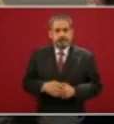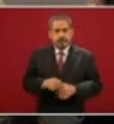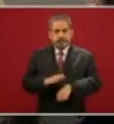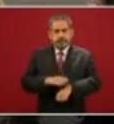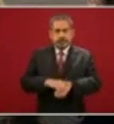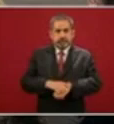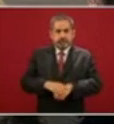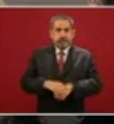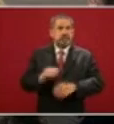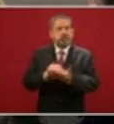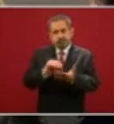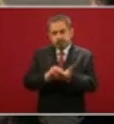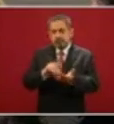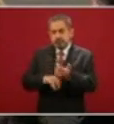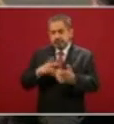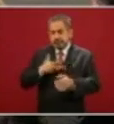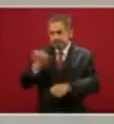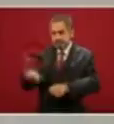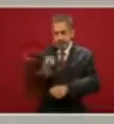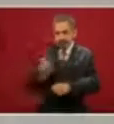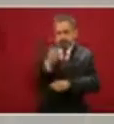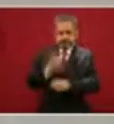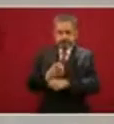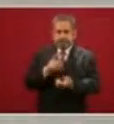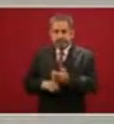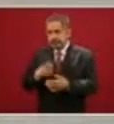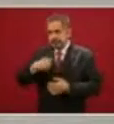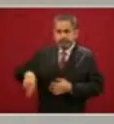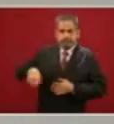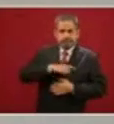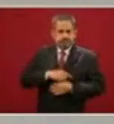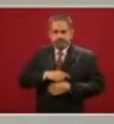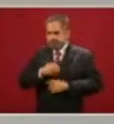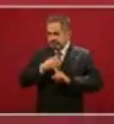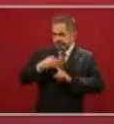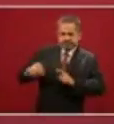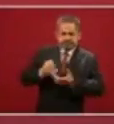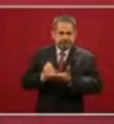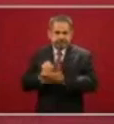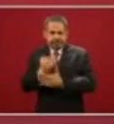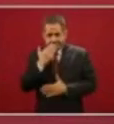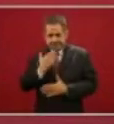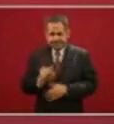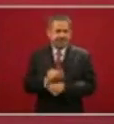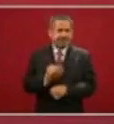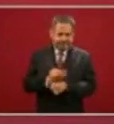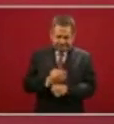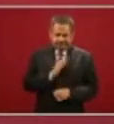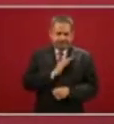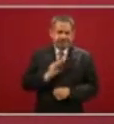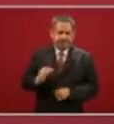tenemos todavía la oportunidad de tomar decisiones organizadas. Tenemos todavía la oportunidad